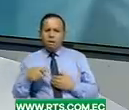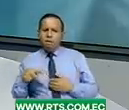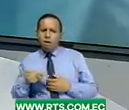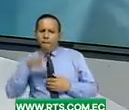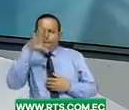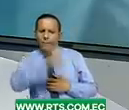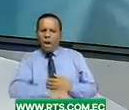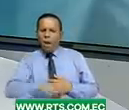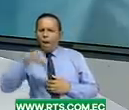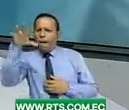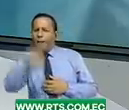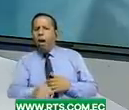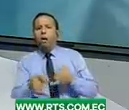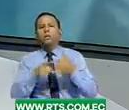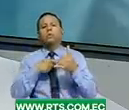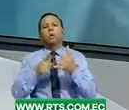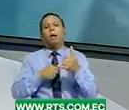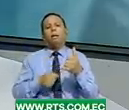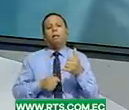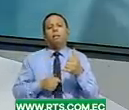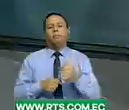sus celulares.